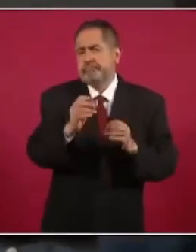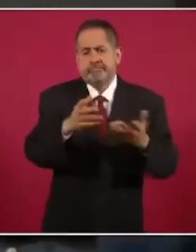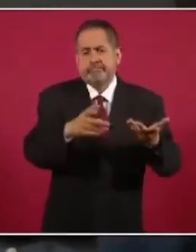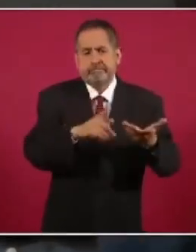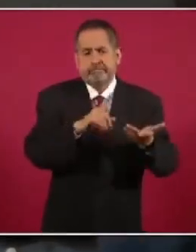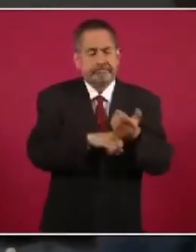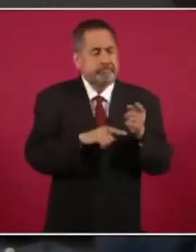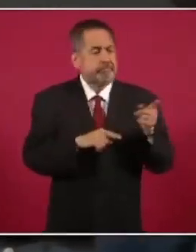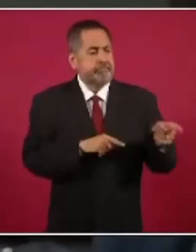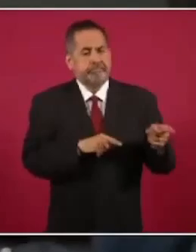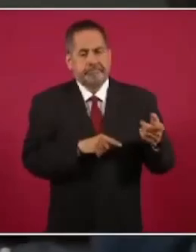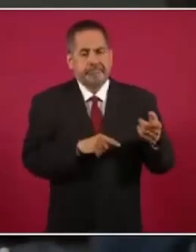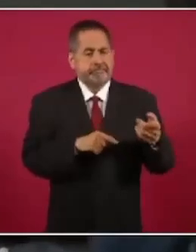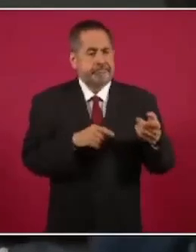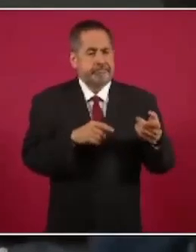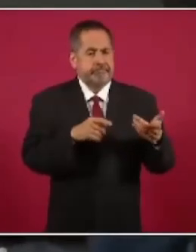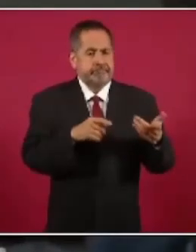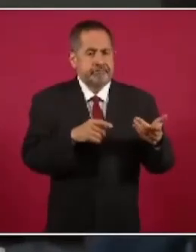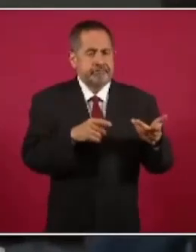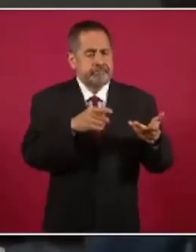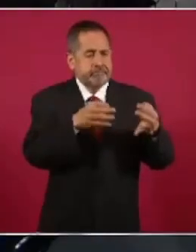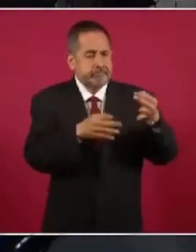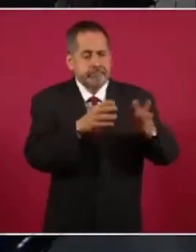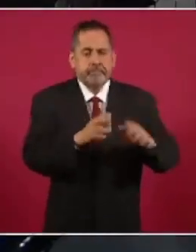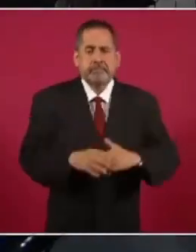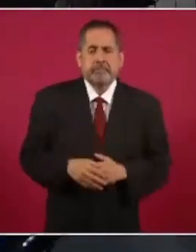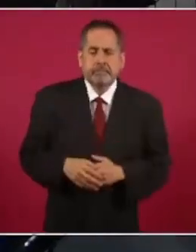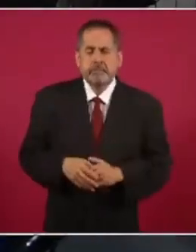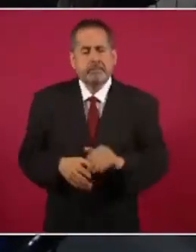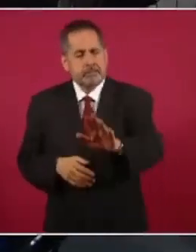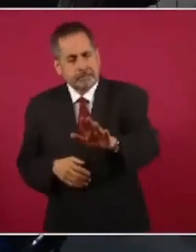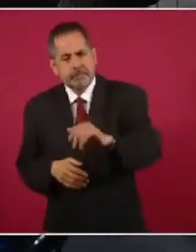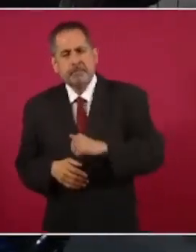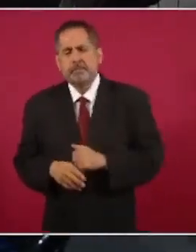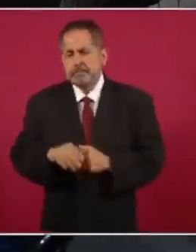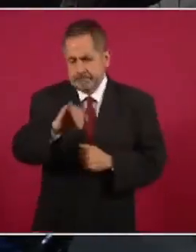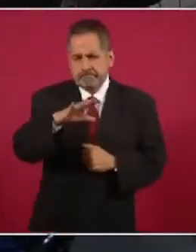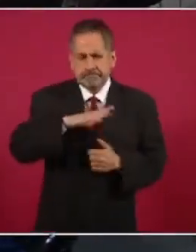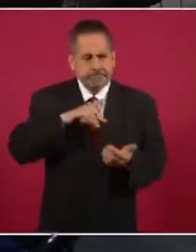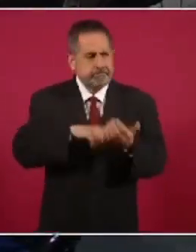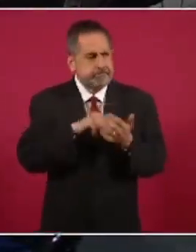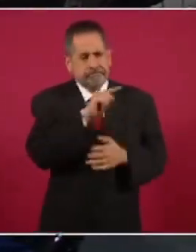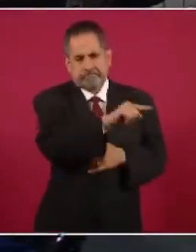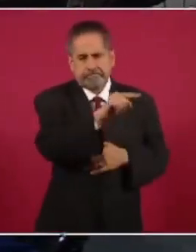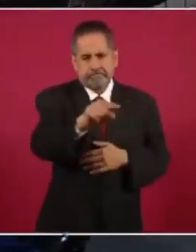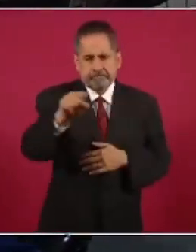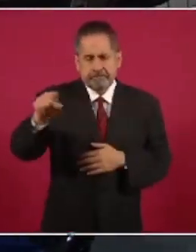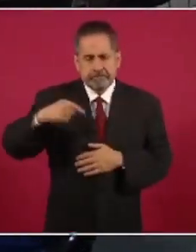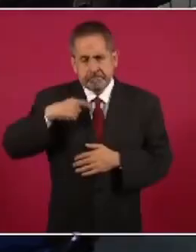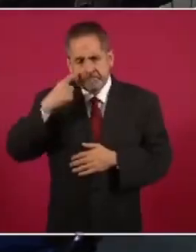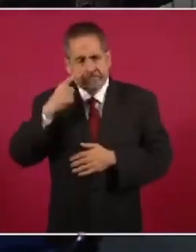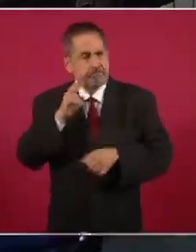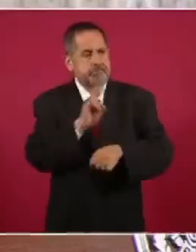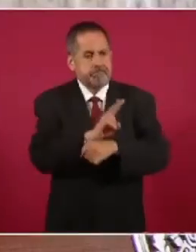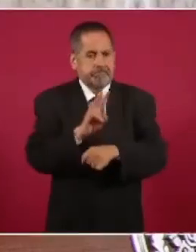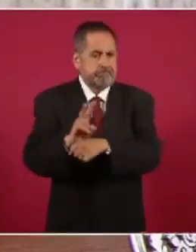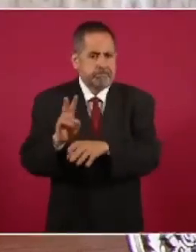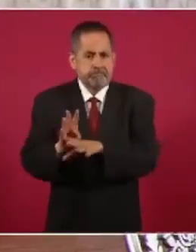o el ministro, ¿verdad? Hay casos, pero estamos pendientes para que